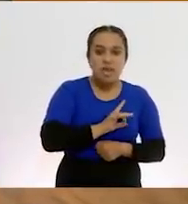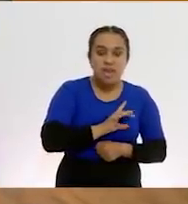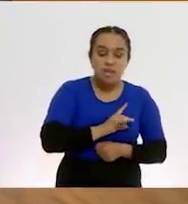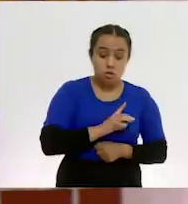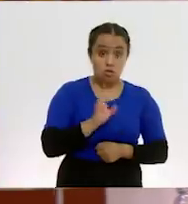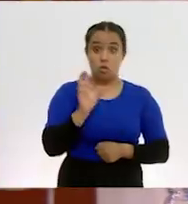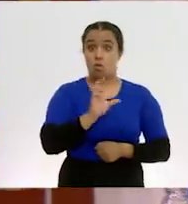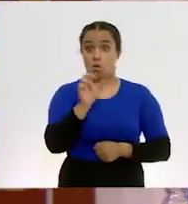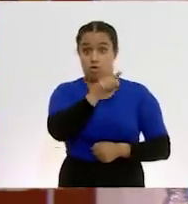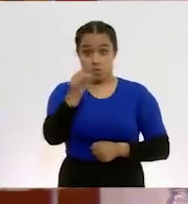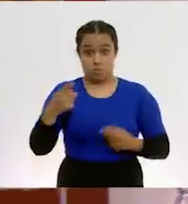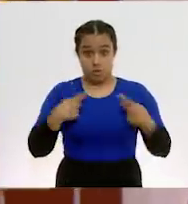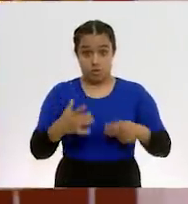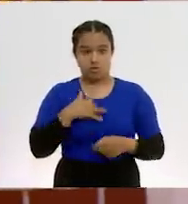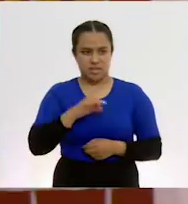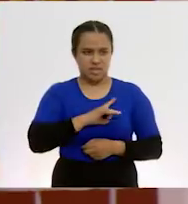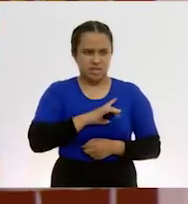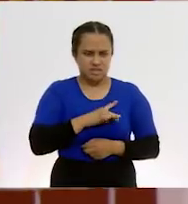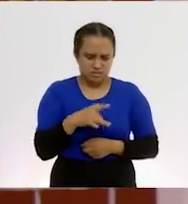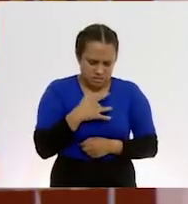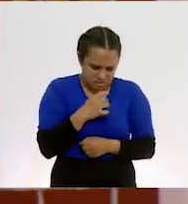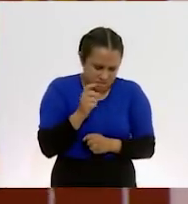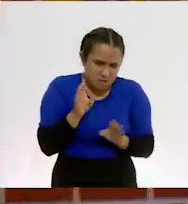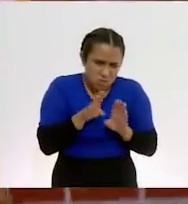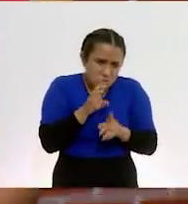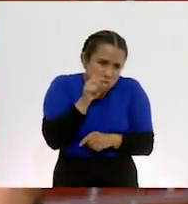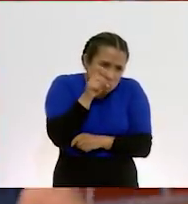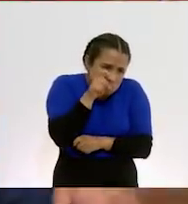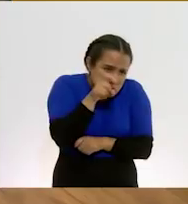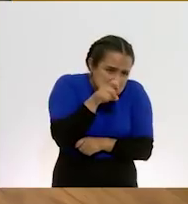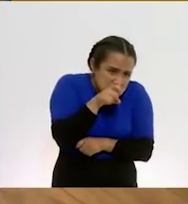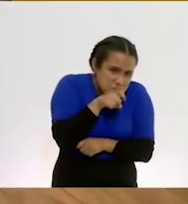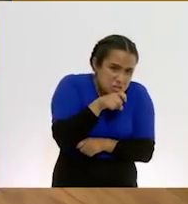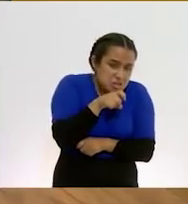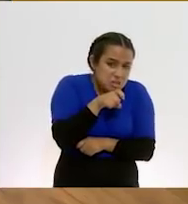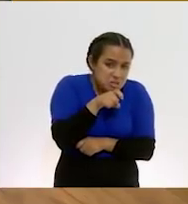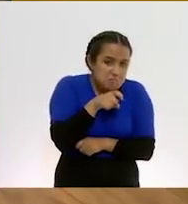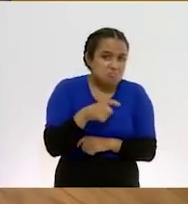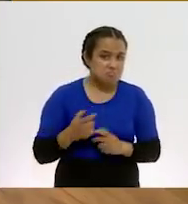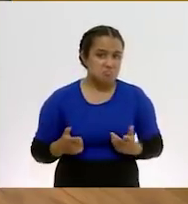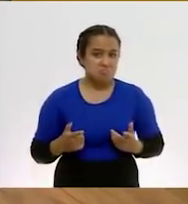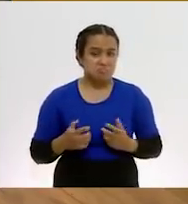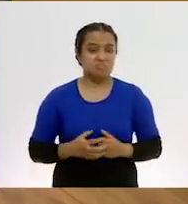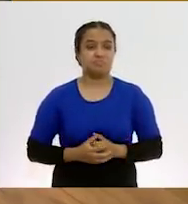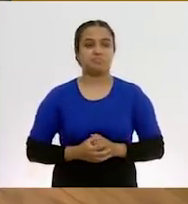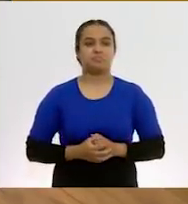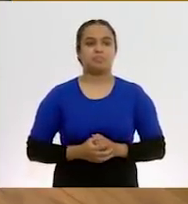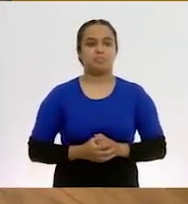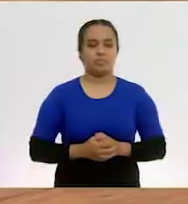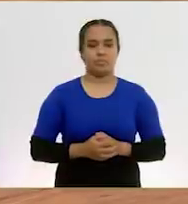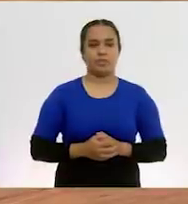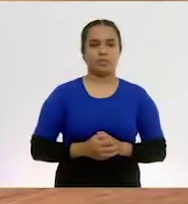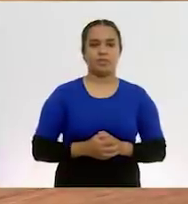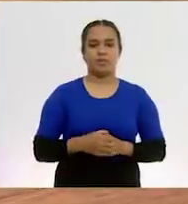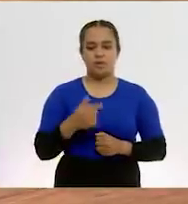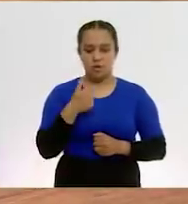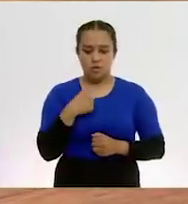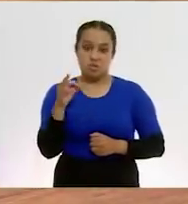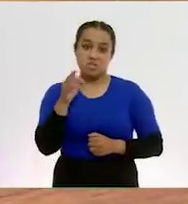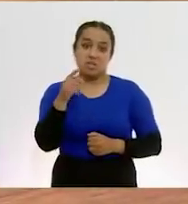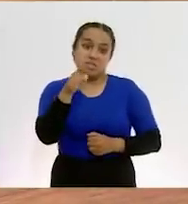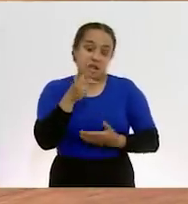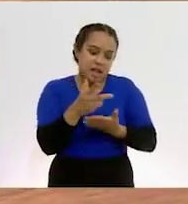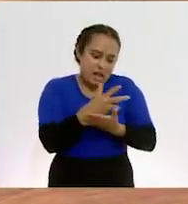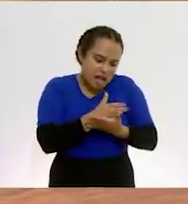con miedo, pues nos hacemos como muy chiquitos, ¿no? Sí. Y nos da, pues, ganas de abrazar a nuestro peluche